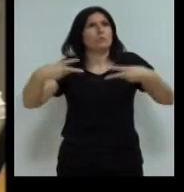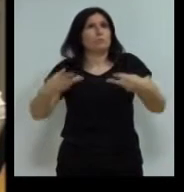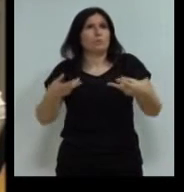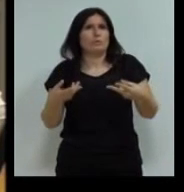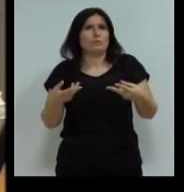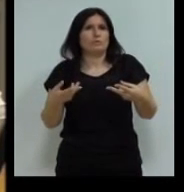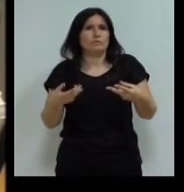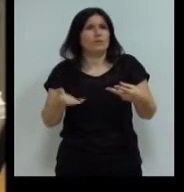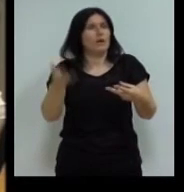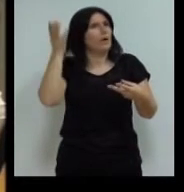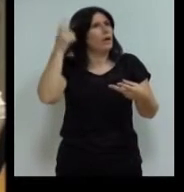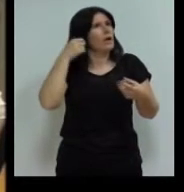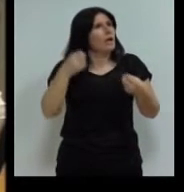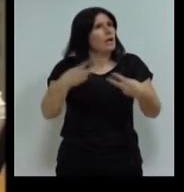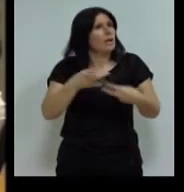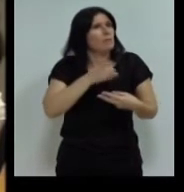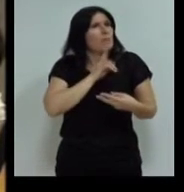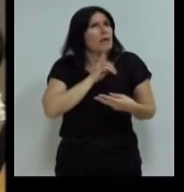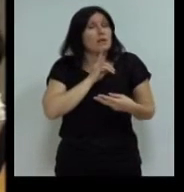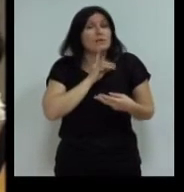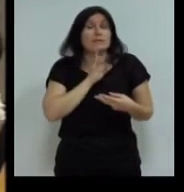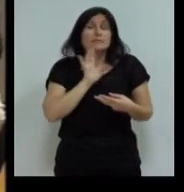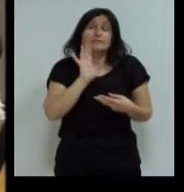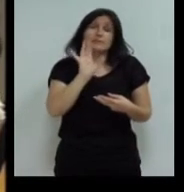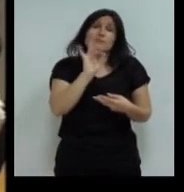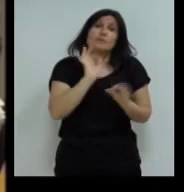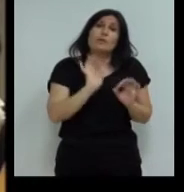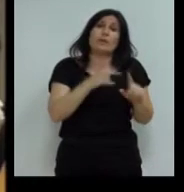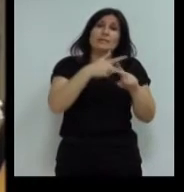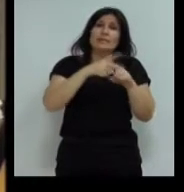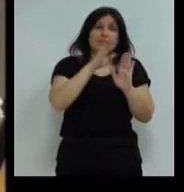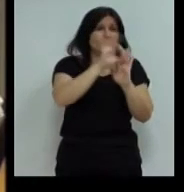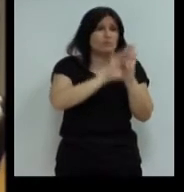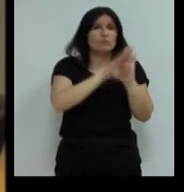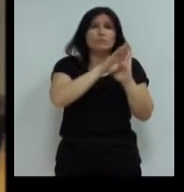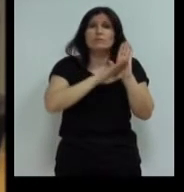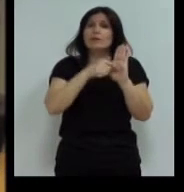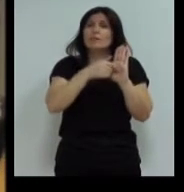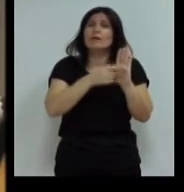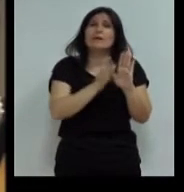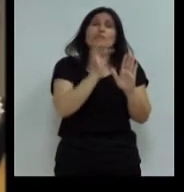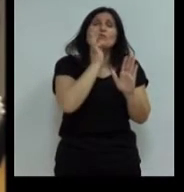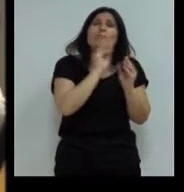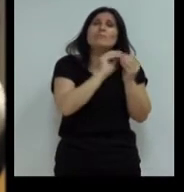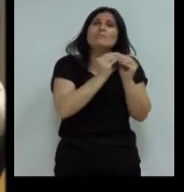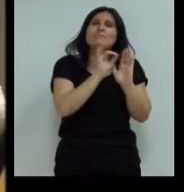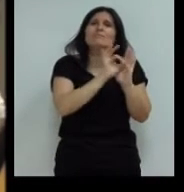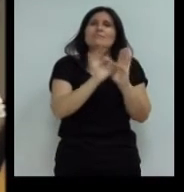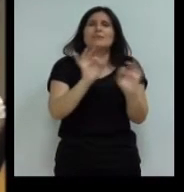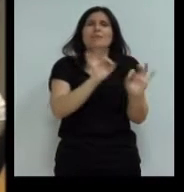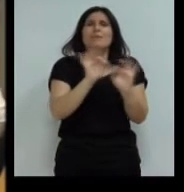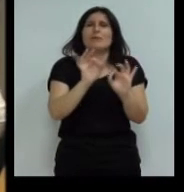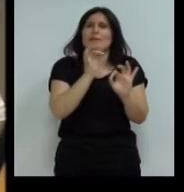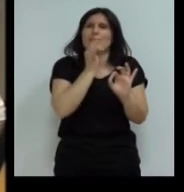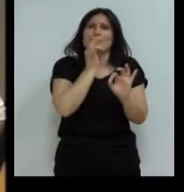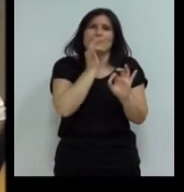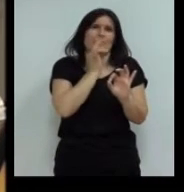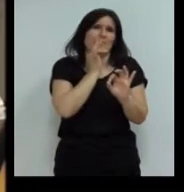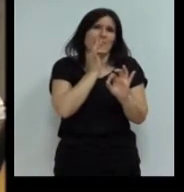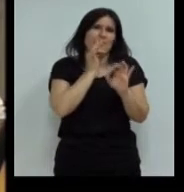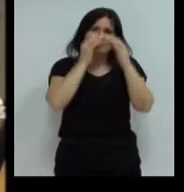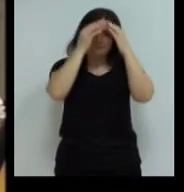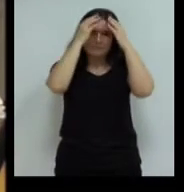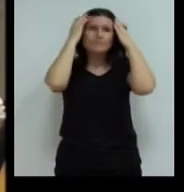que son herramientas que están en el mercado y no están preparadas para recibir. Sí, en ese aspecto tenemos que cuidar, porque por ejemplo,